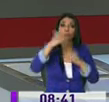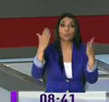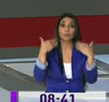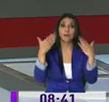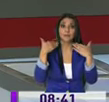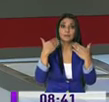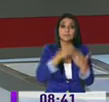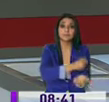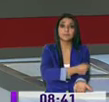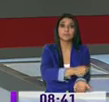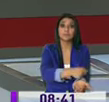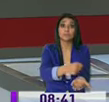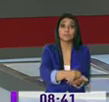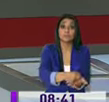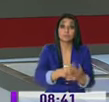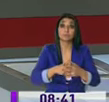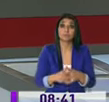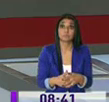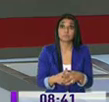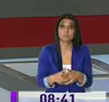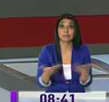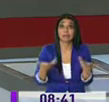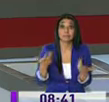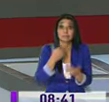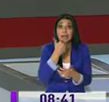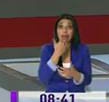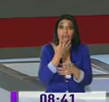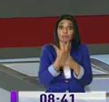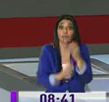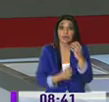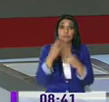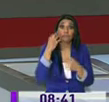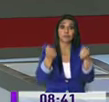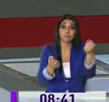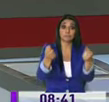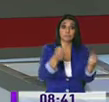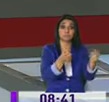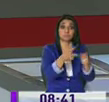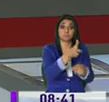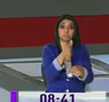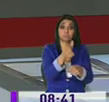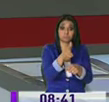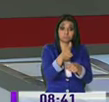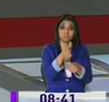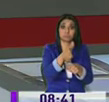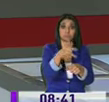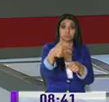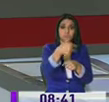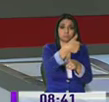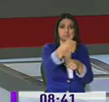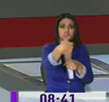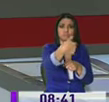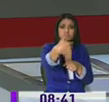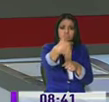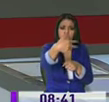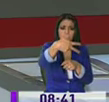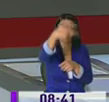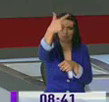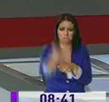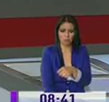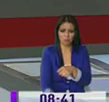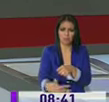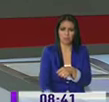en samborondón aparentemente si es una mala maniobra y la conductora pues y había provocado este hecho quedó